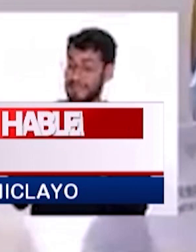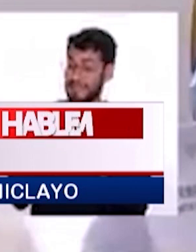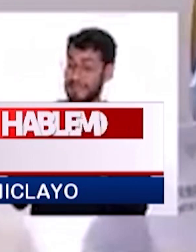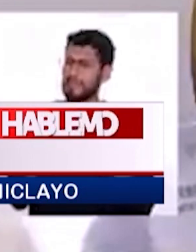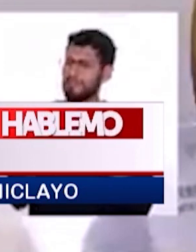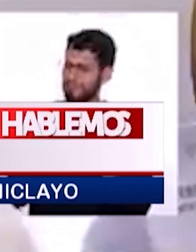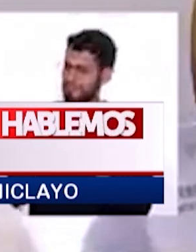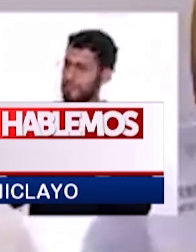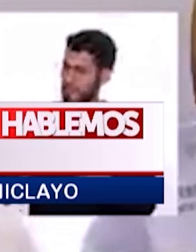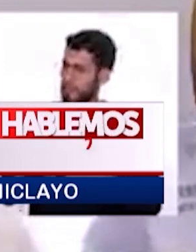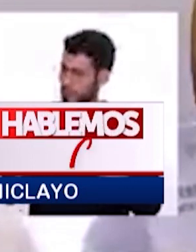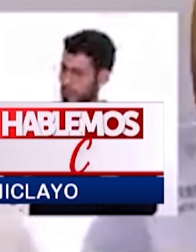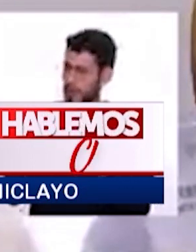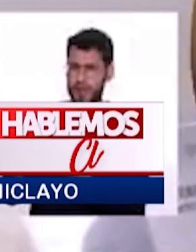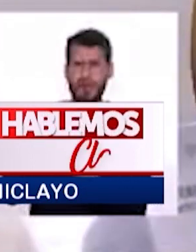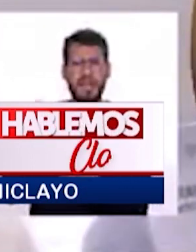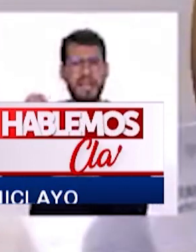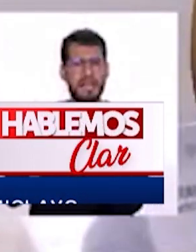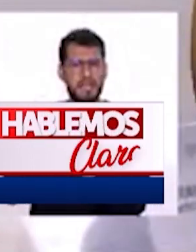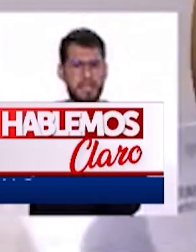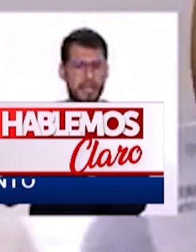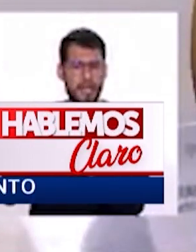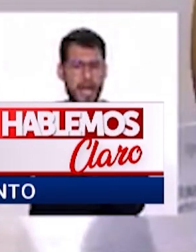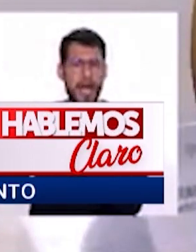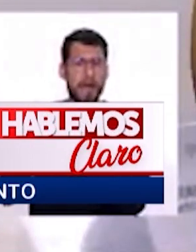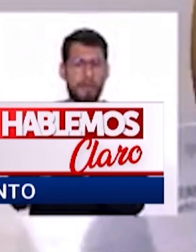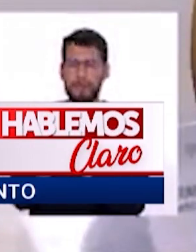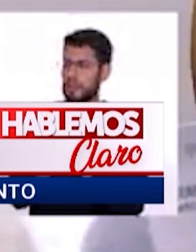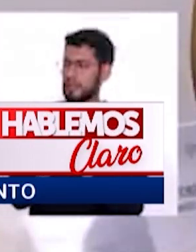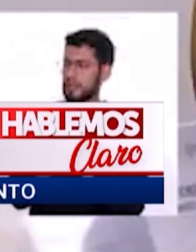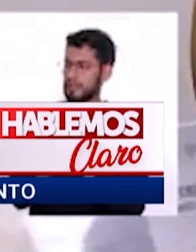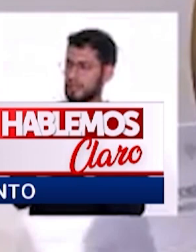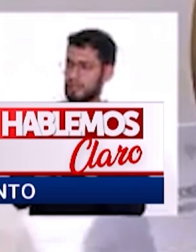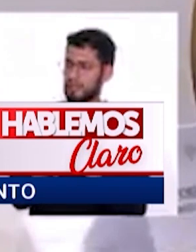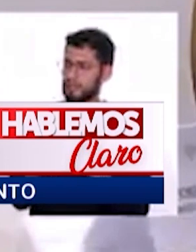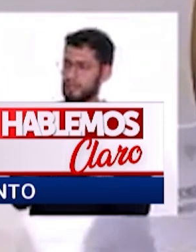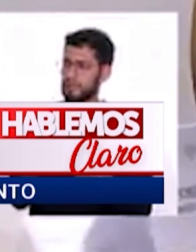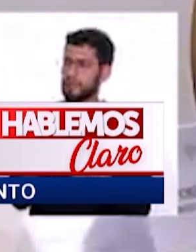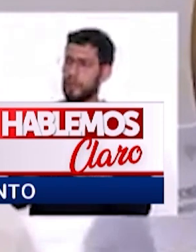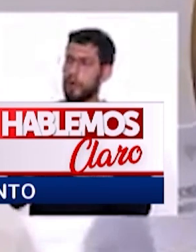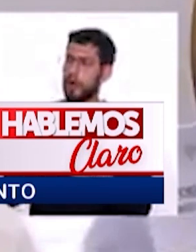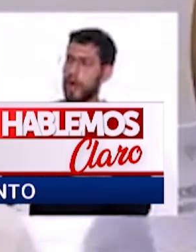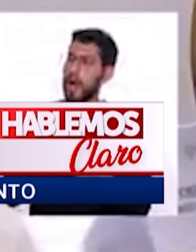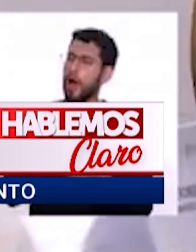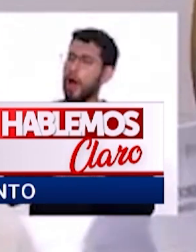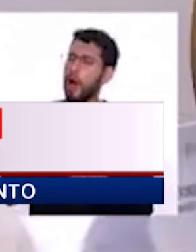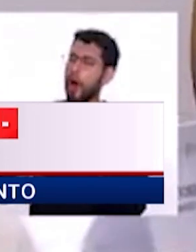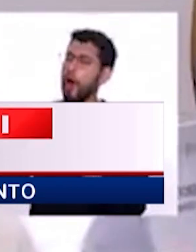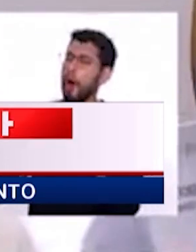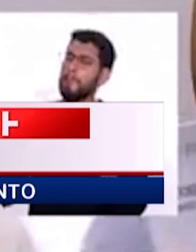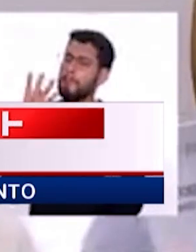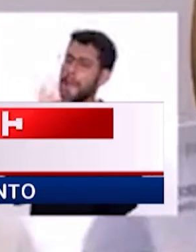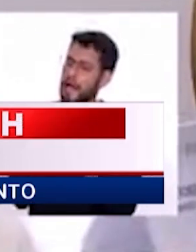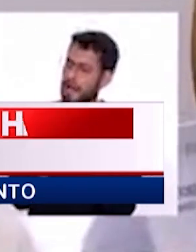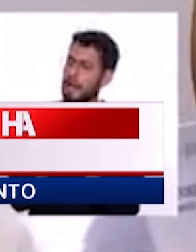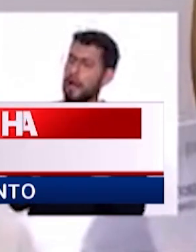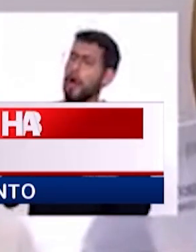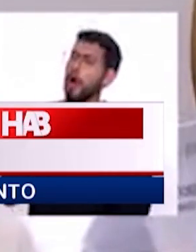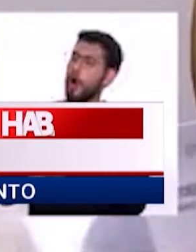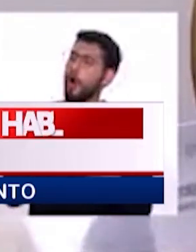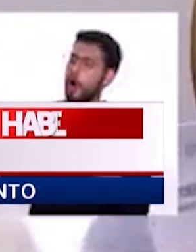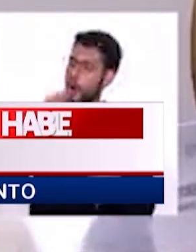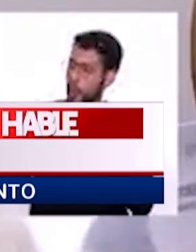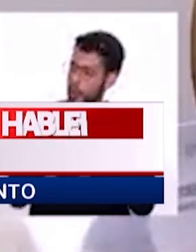que proponer la modificación de el código procesal, del código penal, para